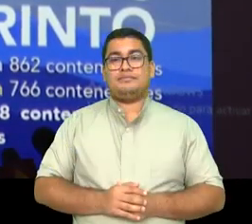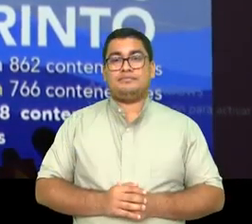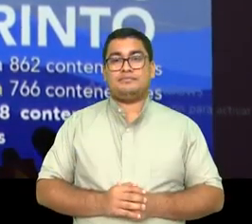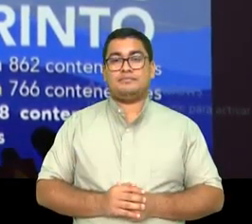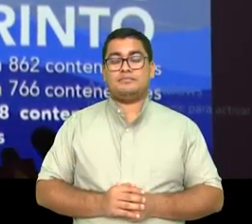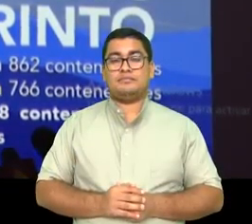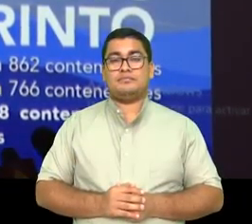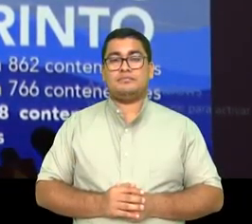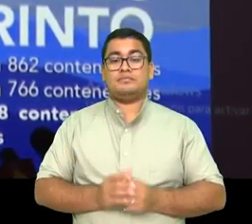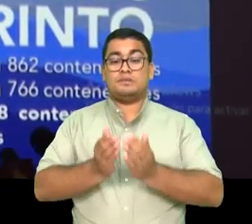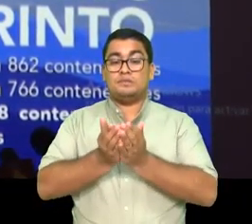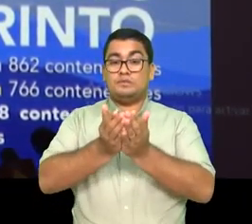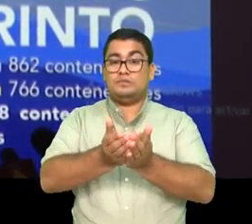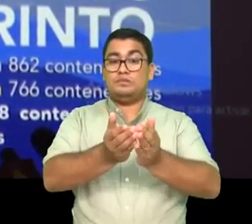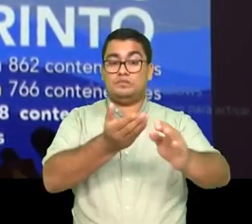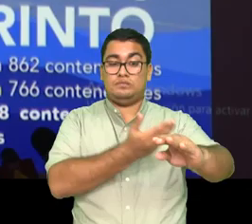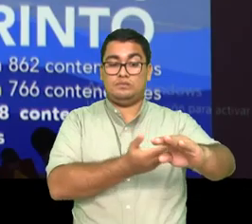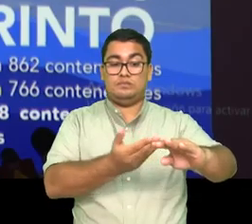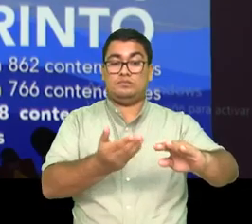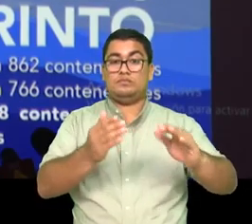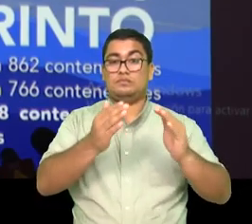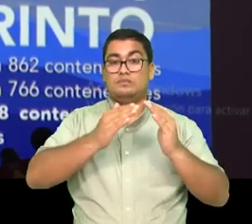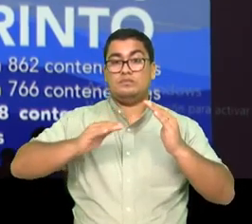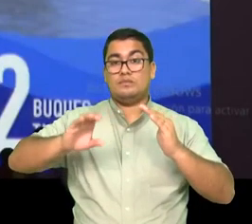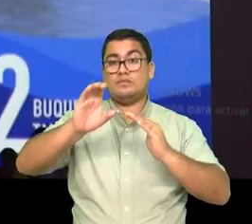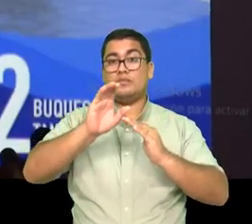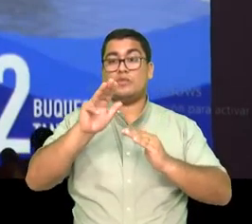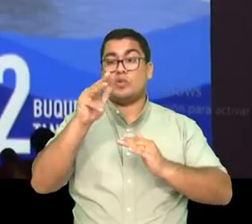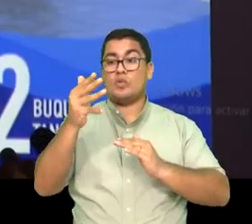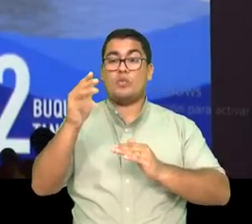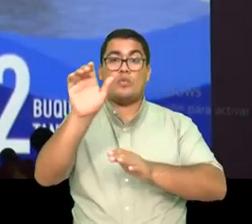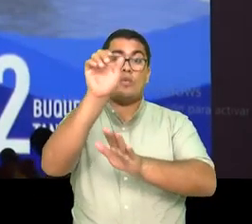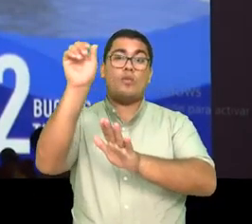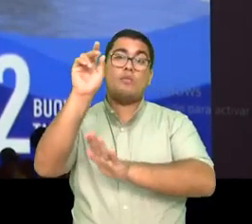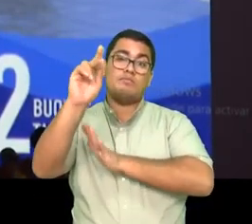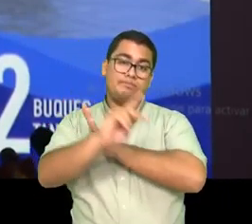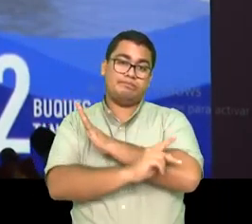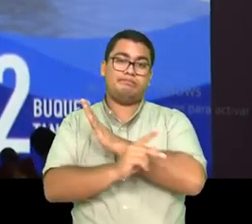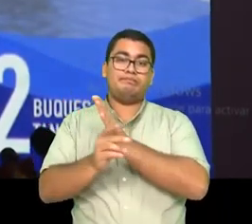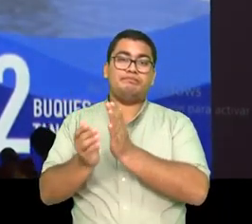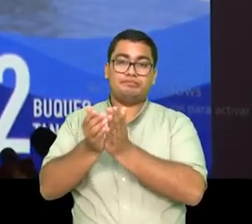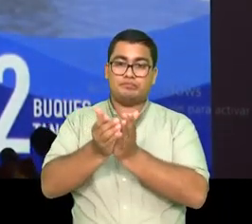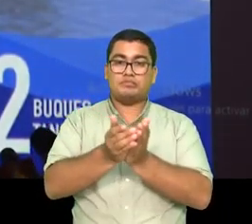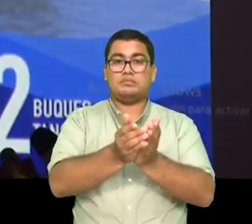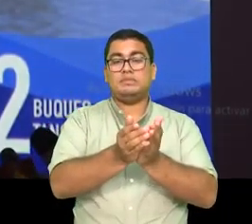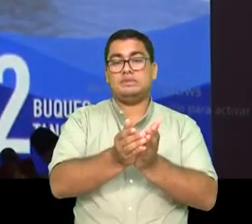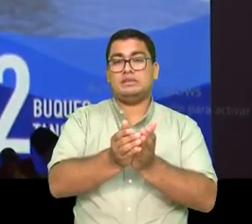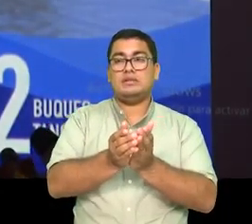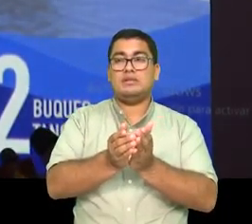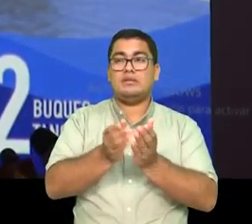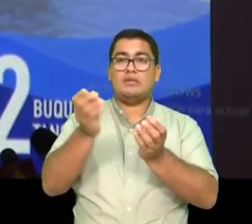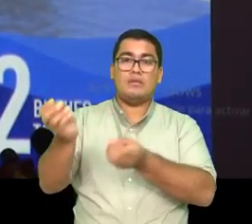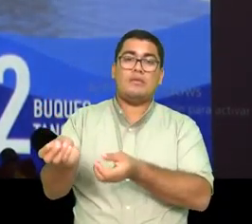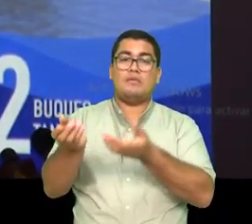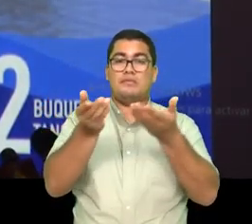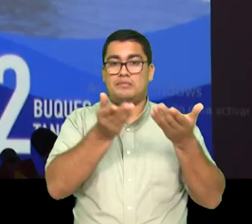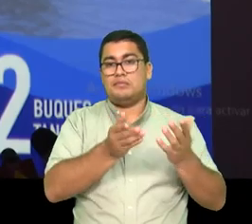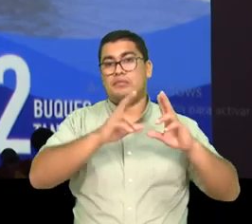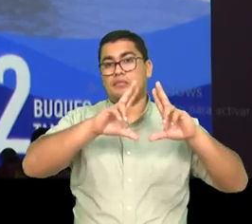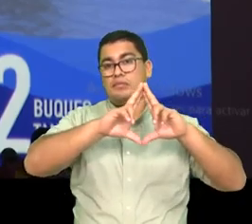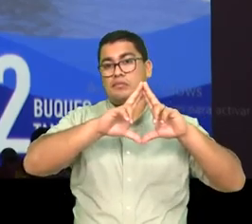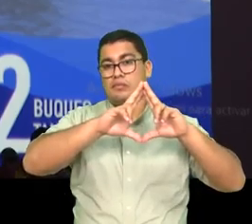En Puerto Corinto se recibieron 9 buques internacionales, entre ellos 3 con productos de importación y de